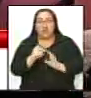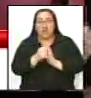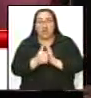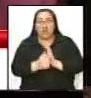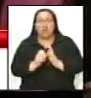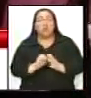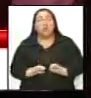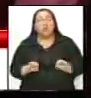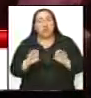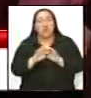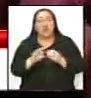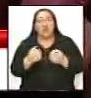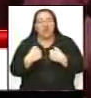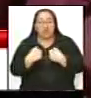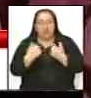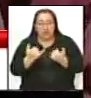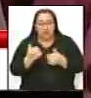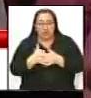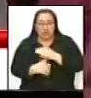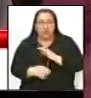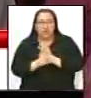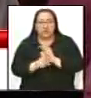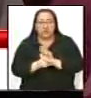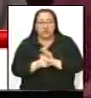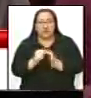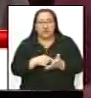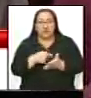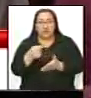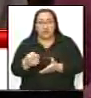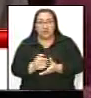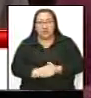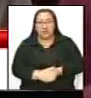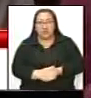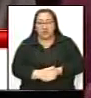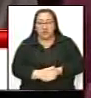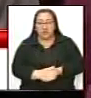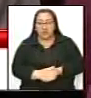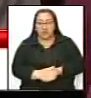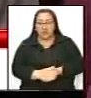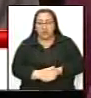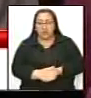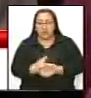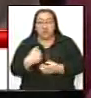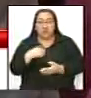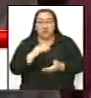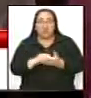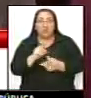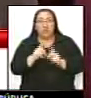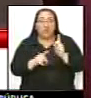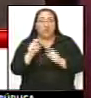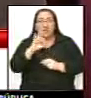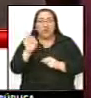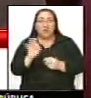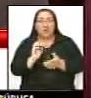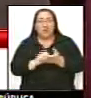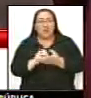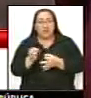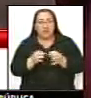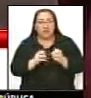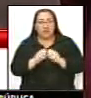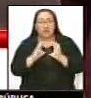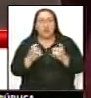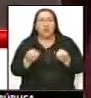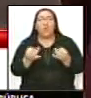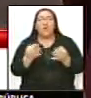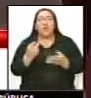más importantes que tenemos acá dentro de la ley de endeudamiento. Nos están poniendo las cifras más a detalle de cuánto va a